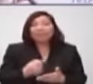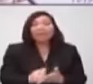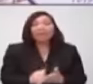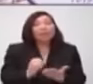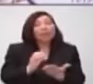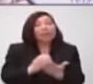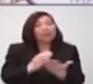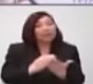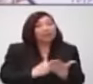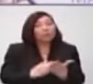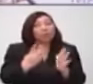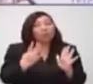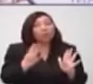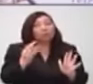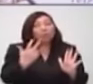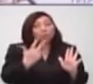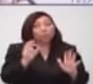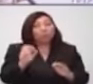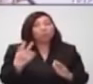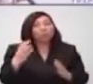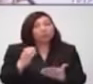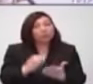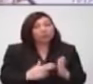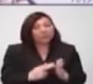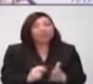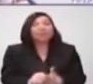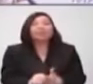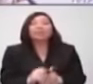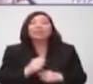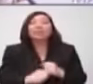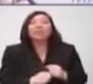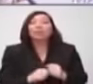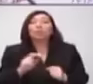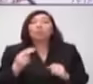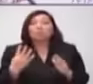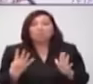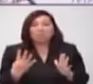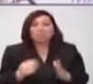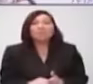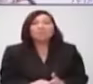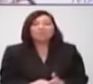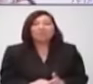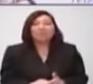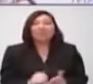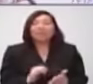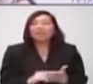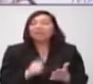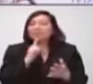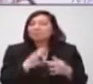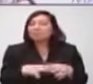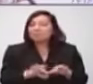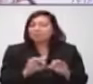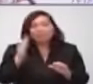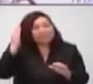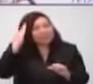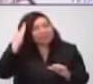la cláusula 8.7 del contrato de concesión del año 2009, señor presidente. Y creo que es importante que se sepa